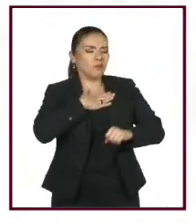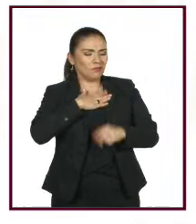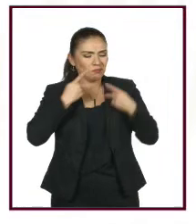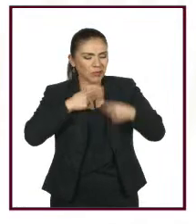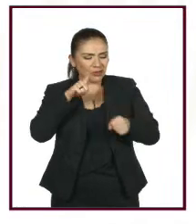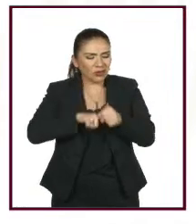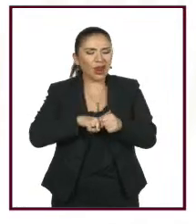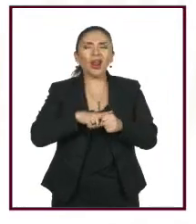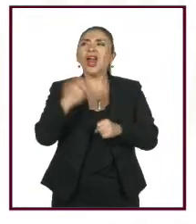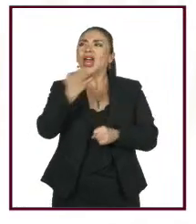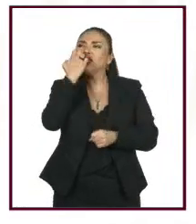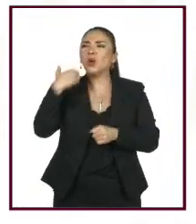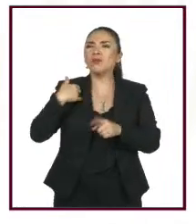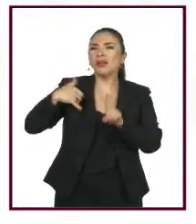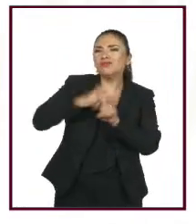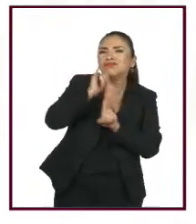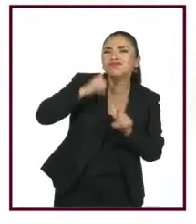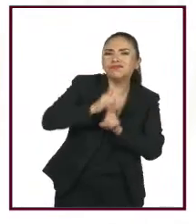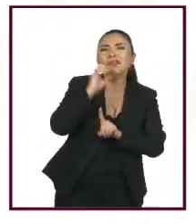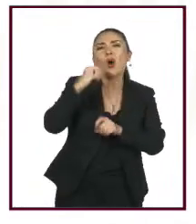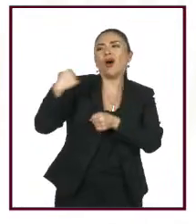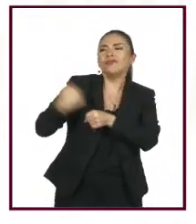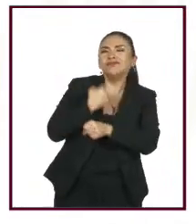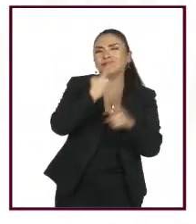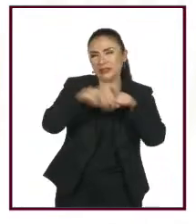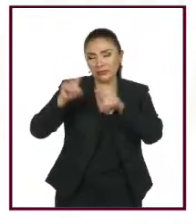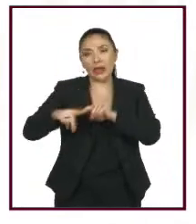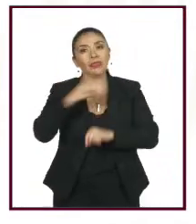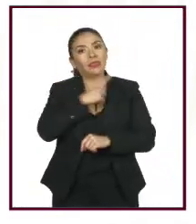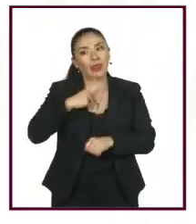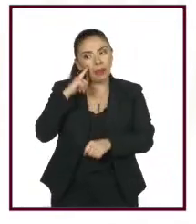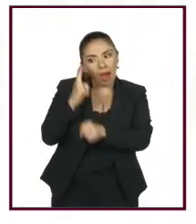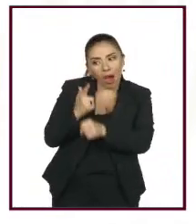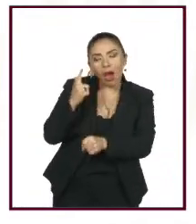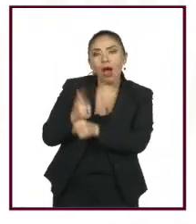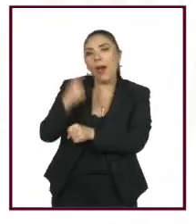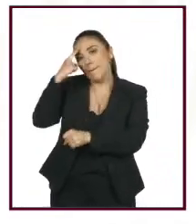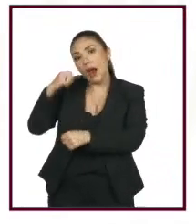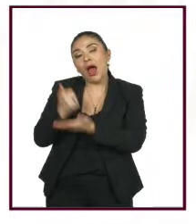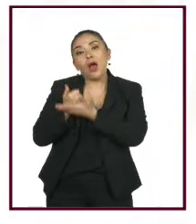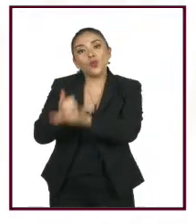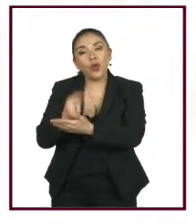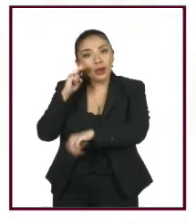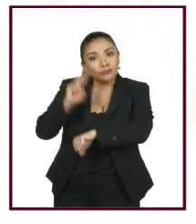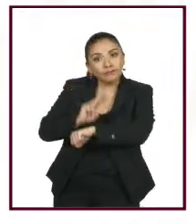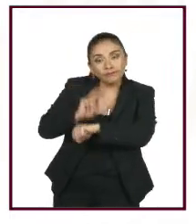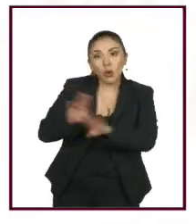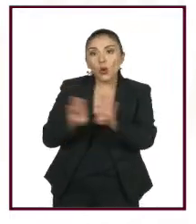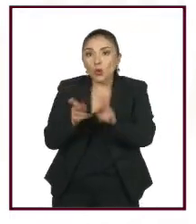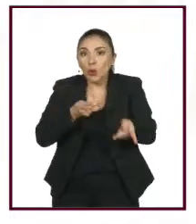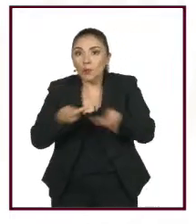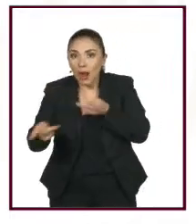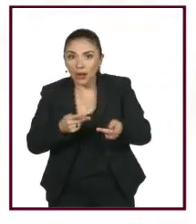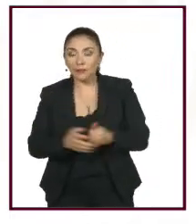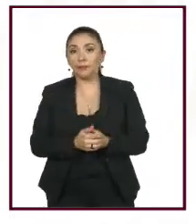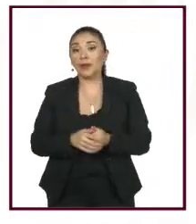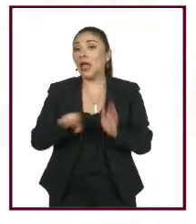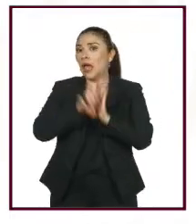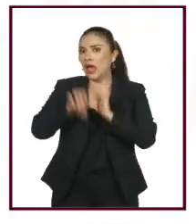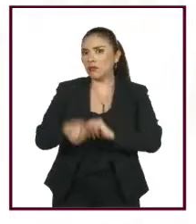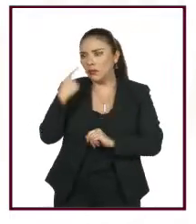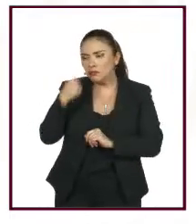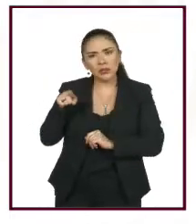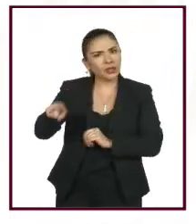de acoso escolar, pues siempre identificar y darle seguimiento, ¿no? Por ejemplo, si se descarta el consumo de